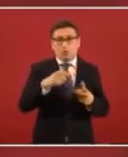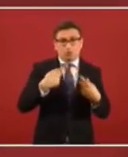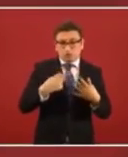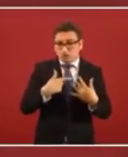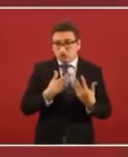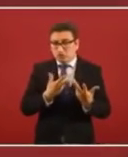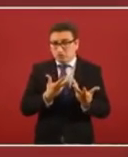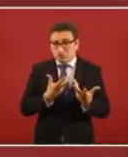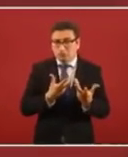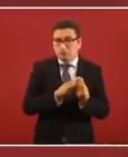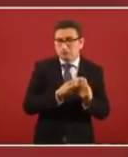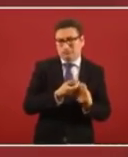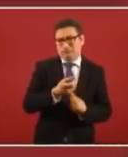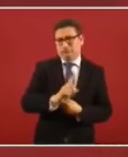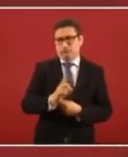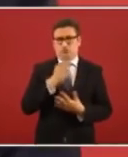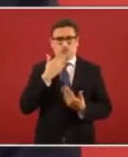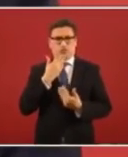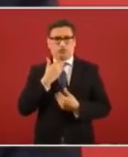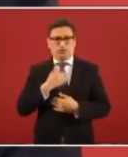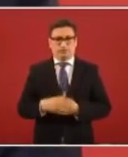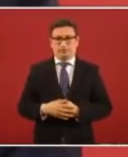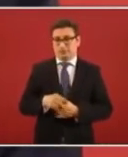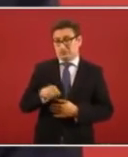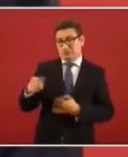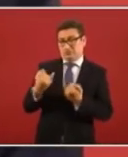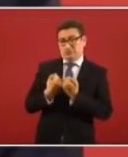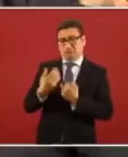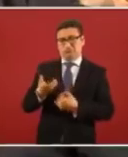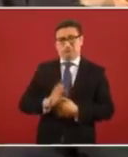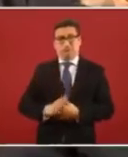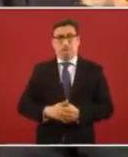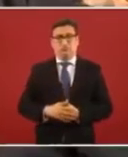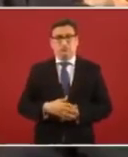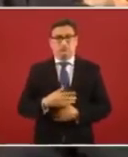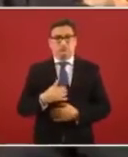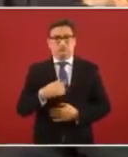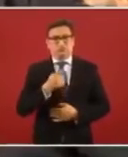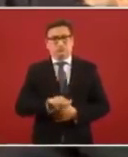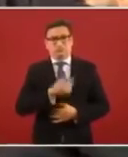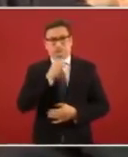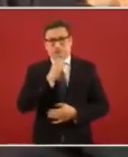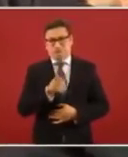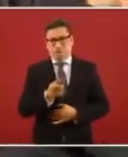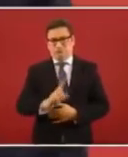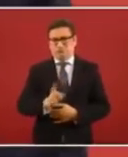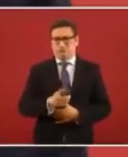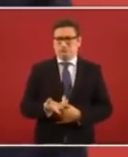No somos como ellos. No significa nada entonces lo que… Claro que no.